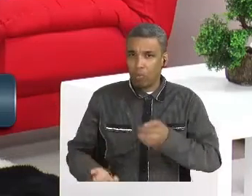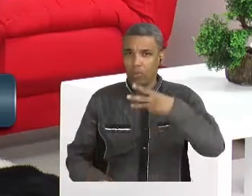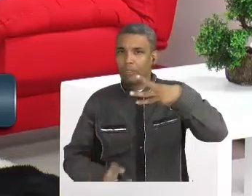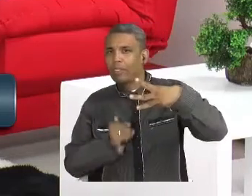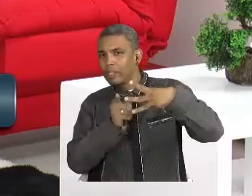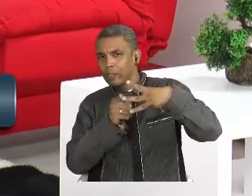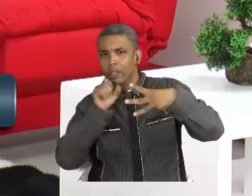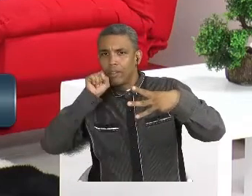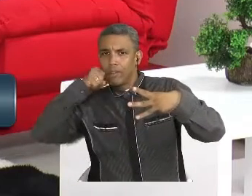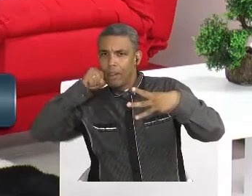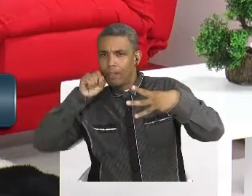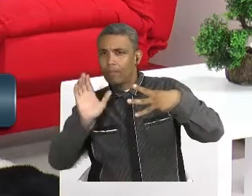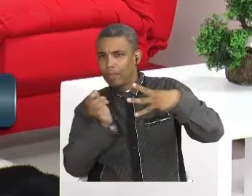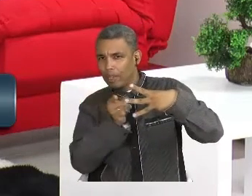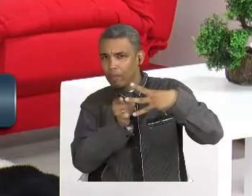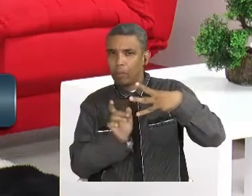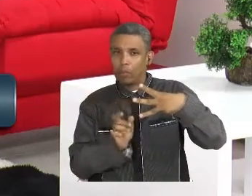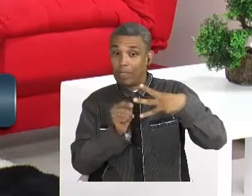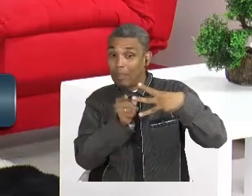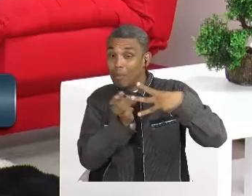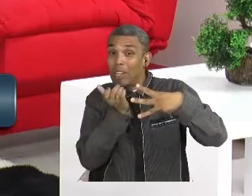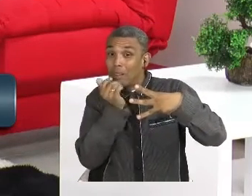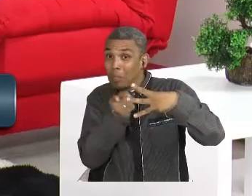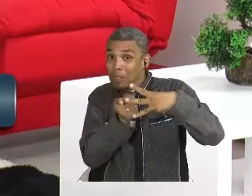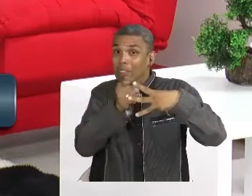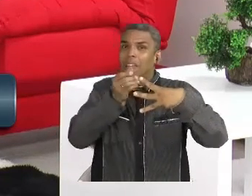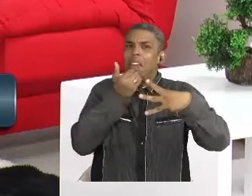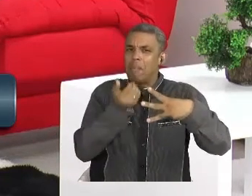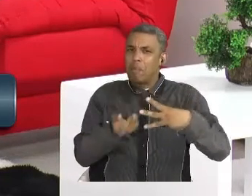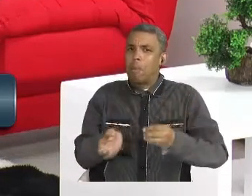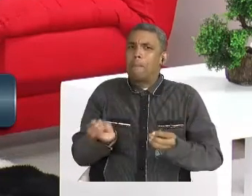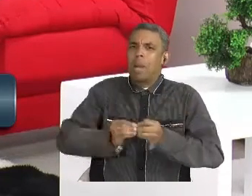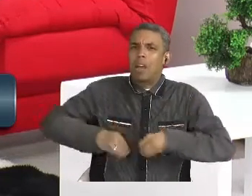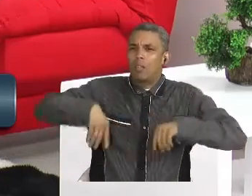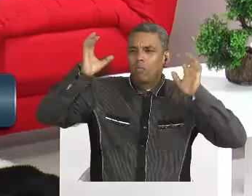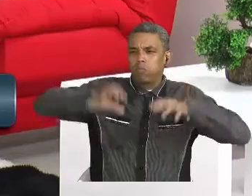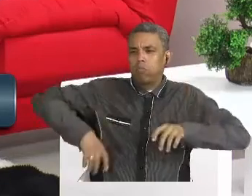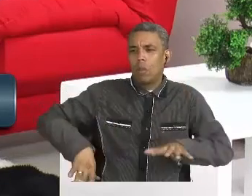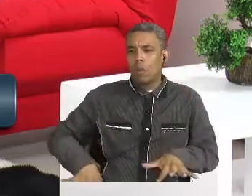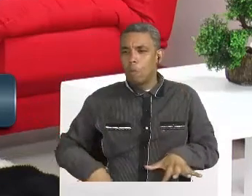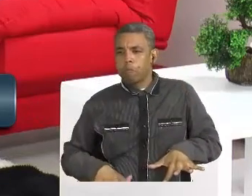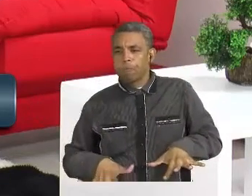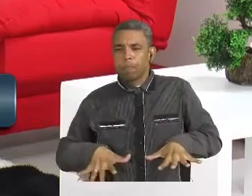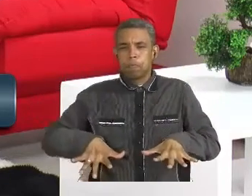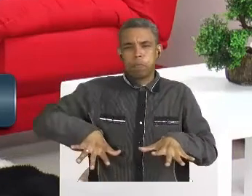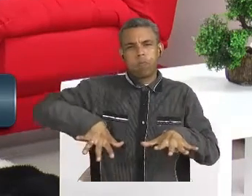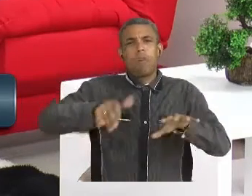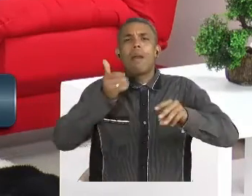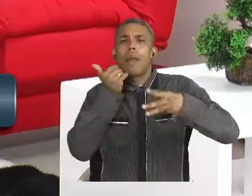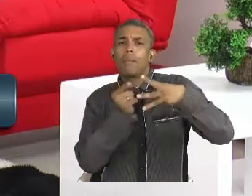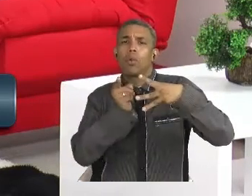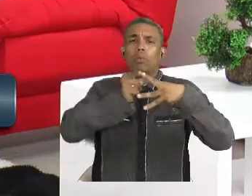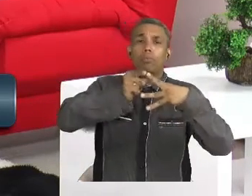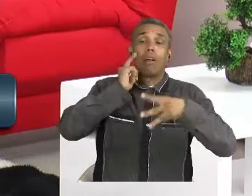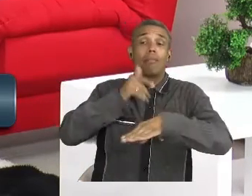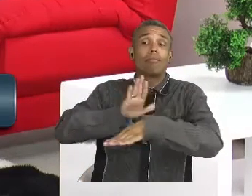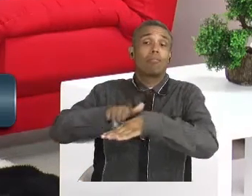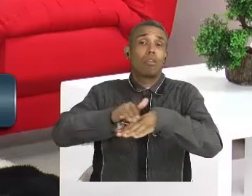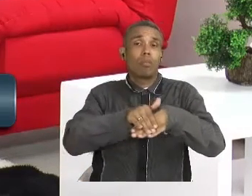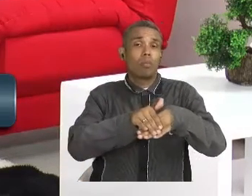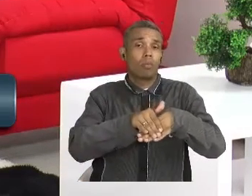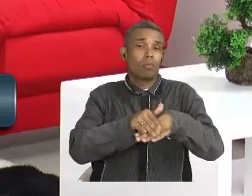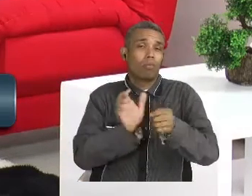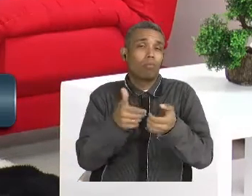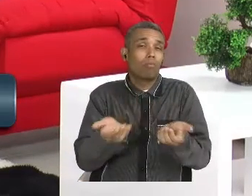Si llegara a presentarse una alerta roja, ¿qué ocurriría con las personas o las comunidades que viven alrededor del río Magdalena? Sí, a ver,